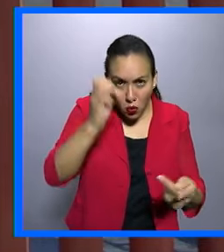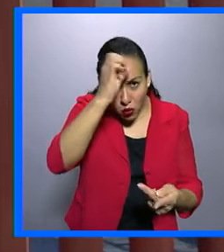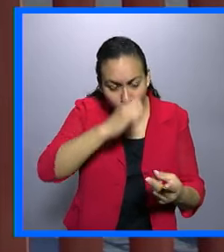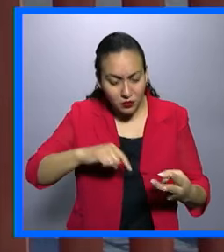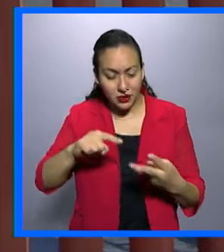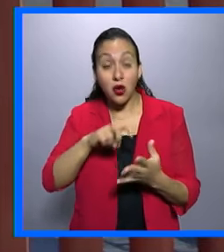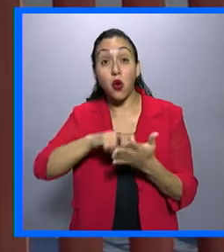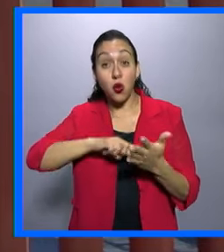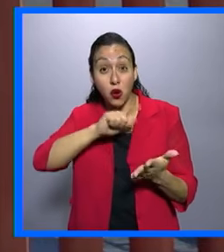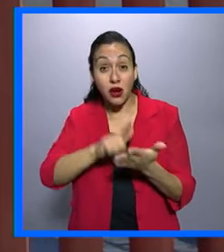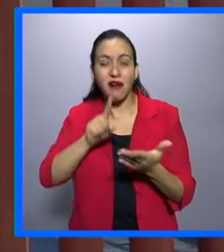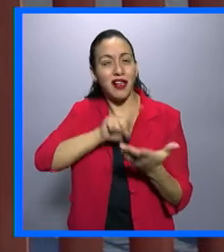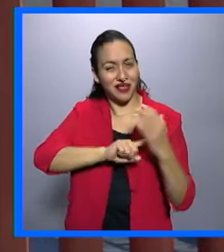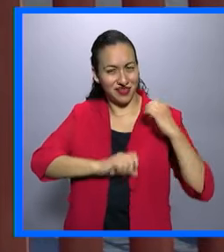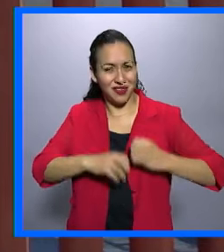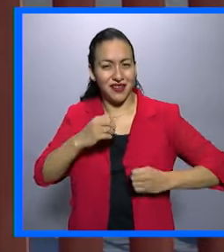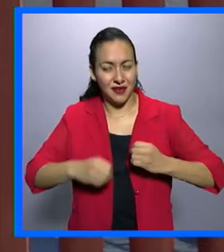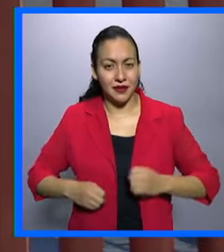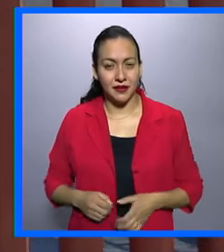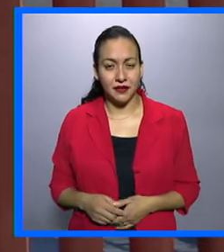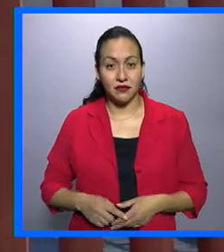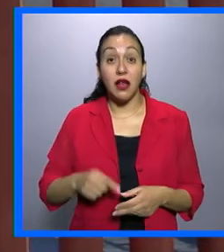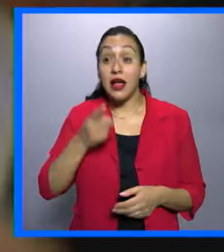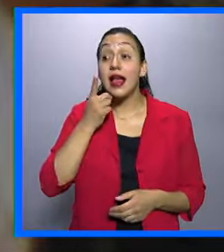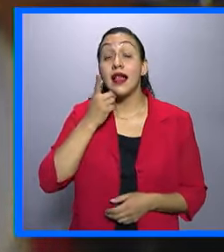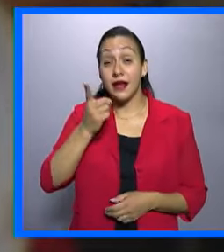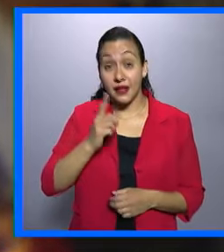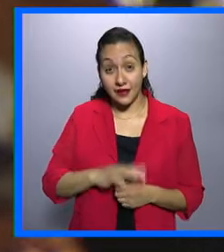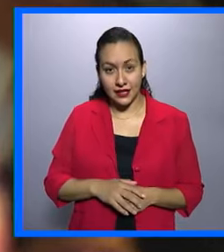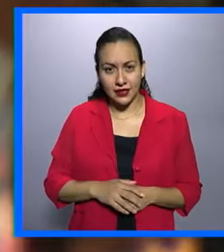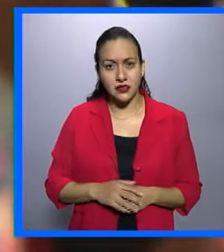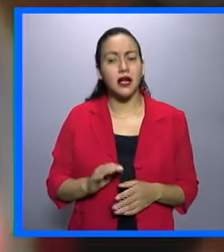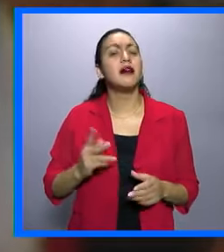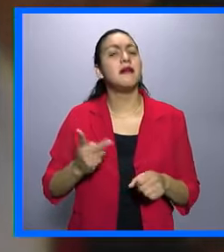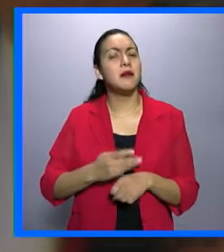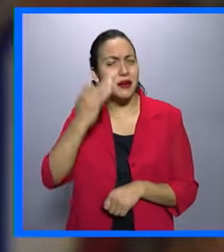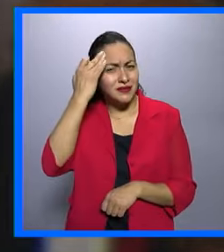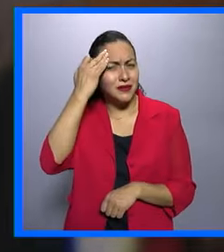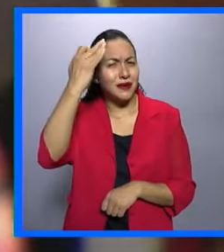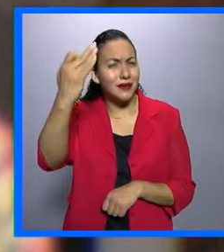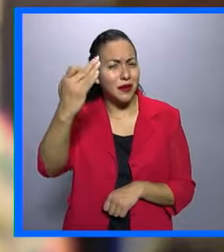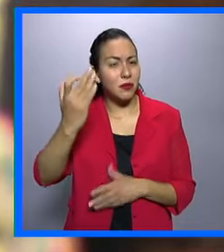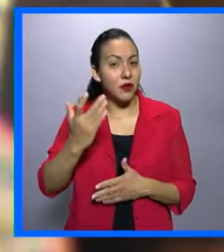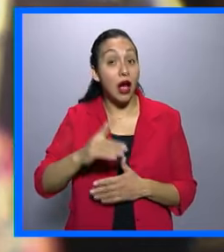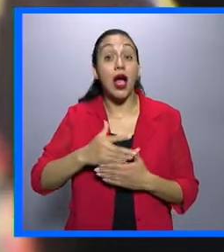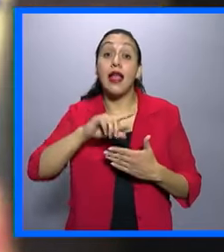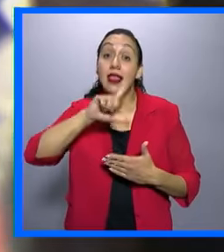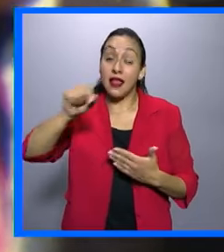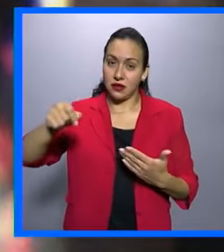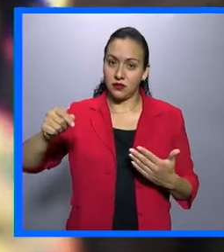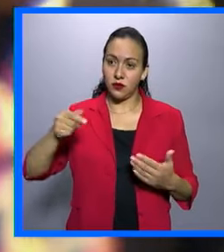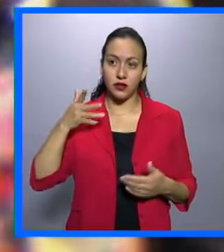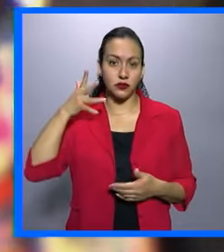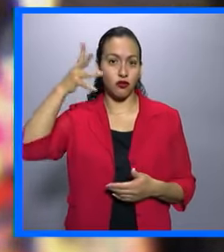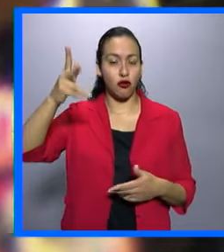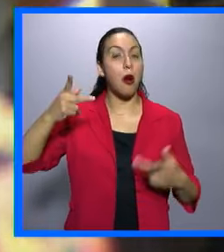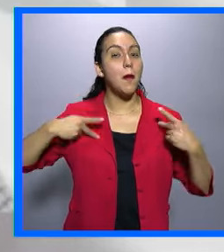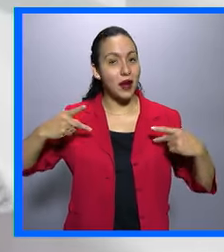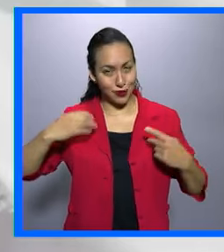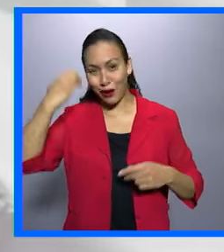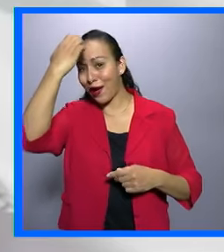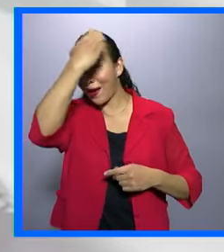la reforma al Poder Judicial, en donde dijo, con el paso del tiempo, tocará a la ciudadanía hacer su